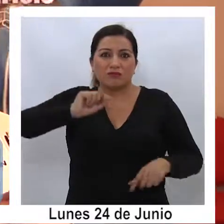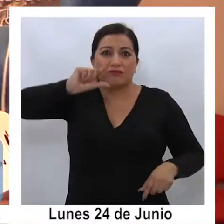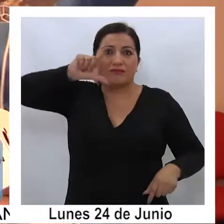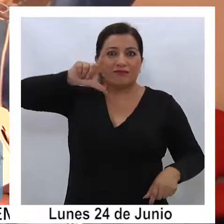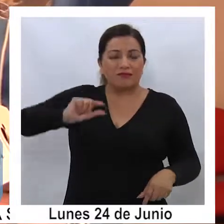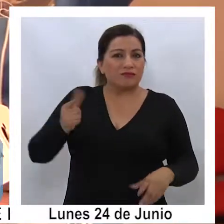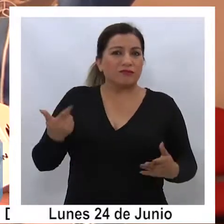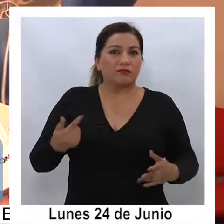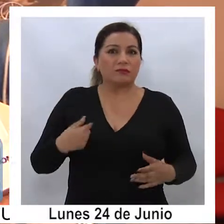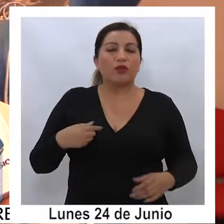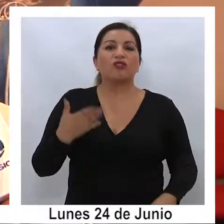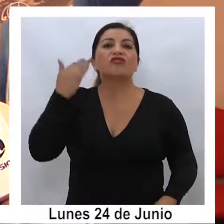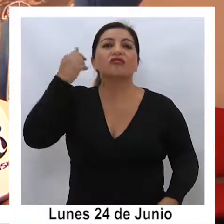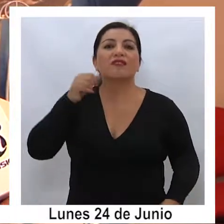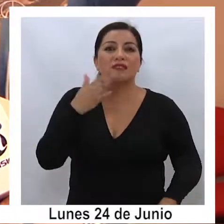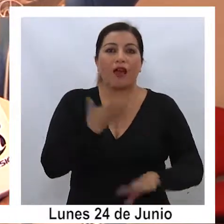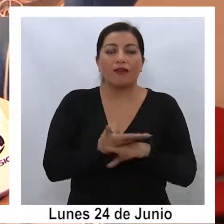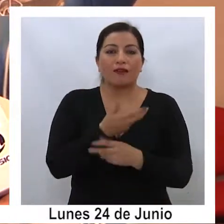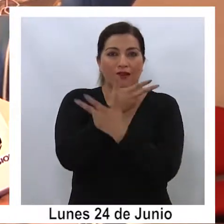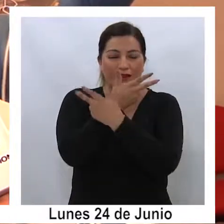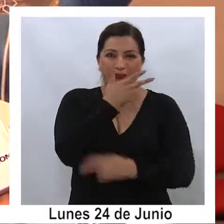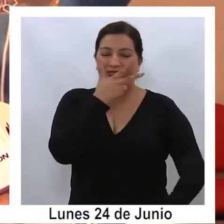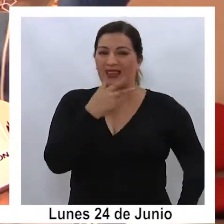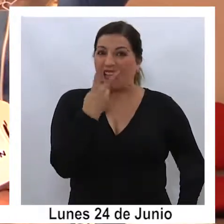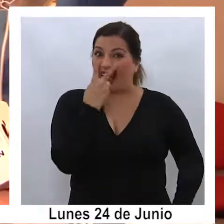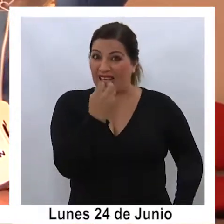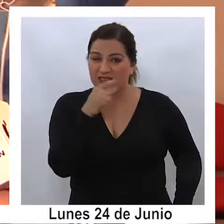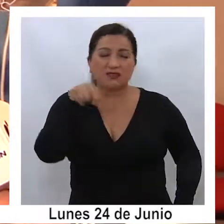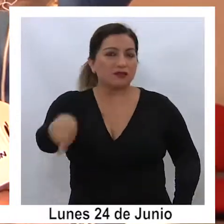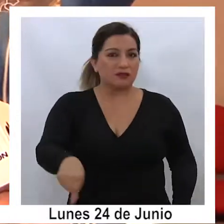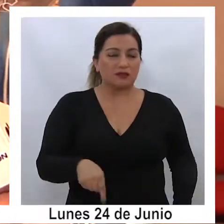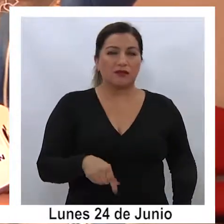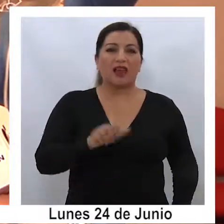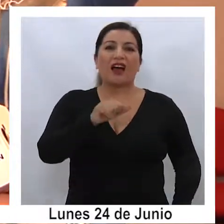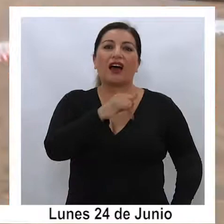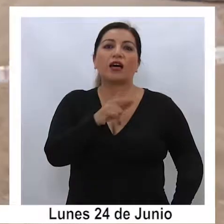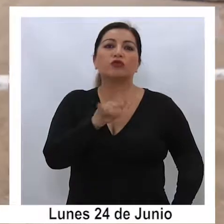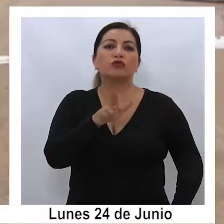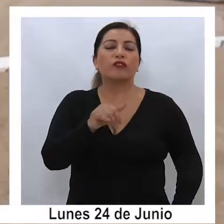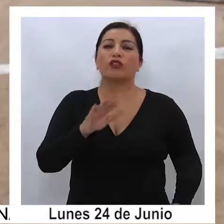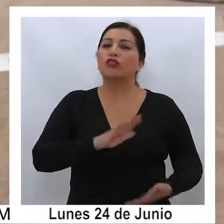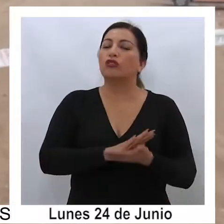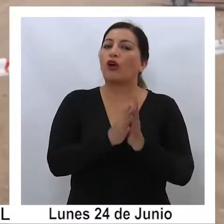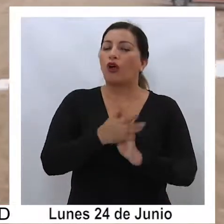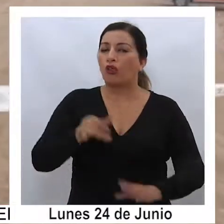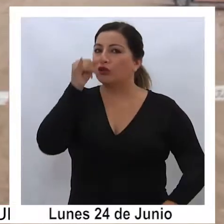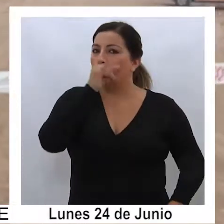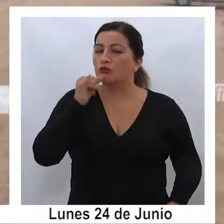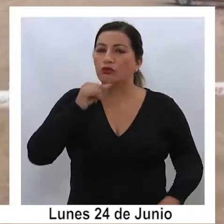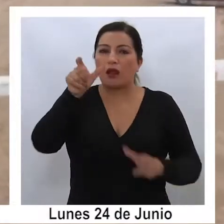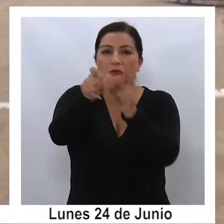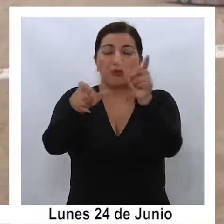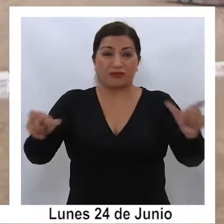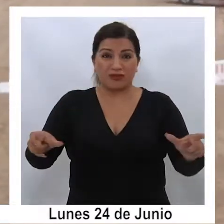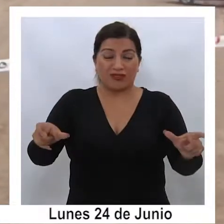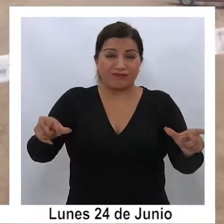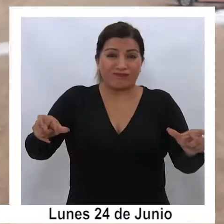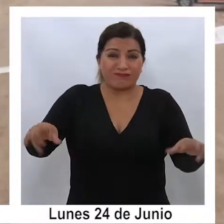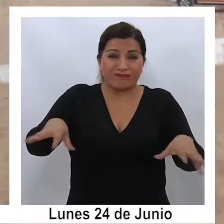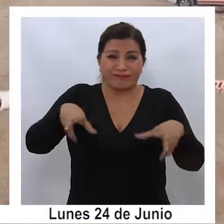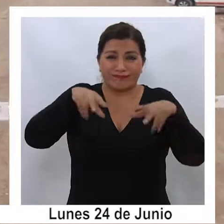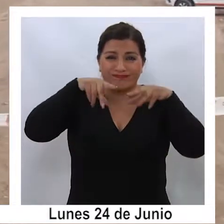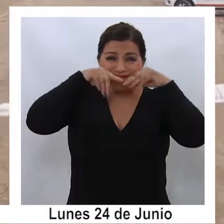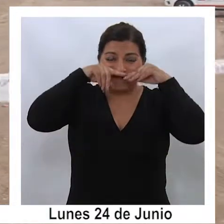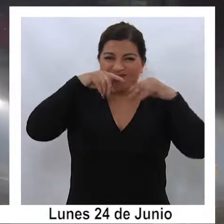pero no son capaces de medir el gas, que en este caso era el dióxido de azufre que generaba gran contaminación y gran irritación a la población. Esas medidas